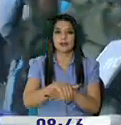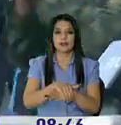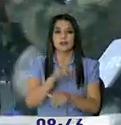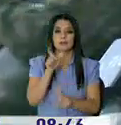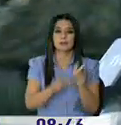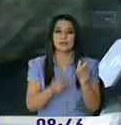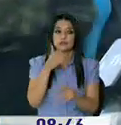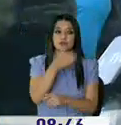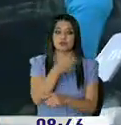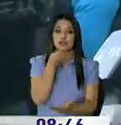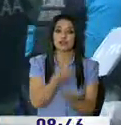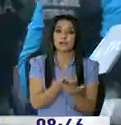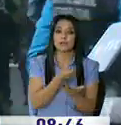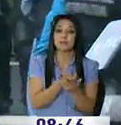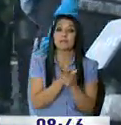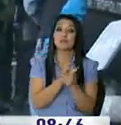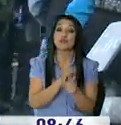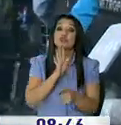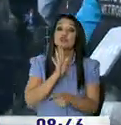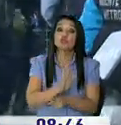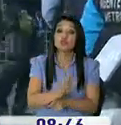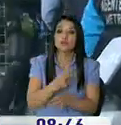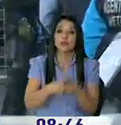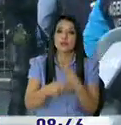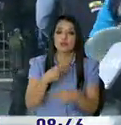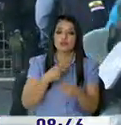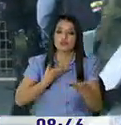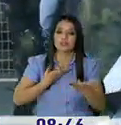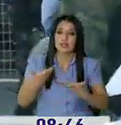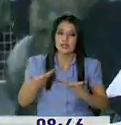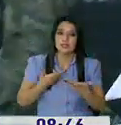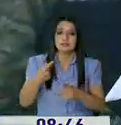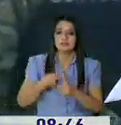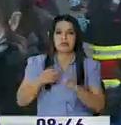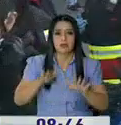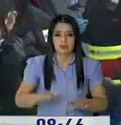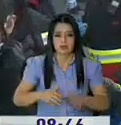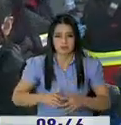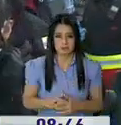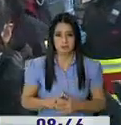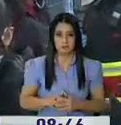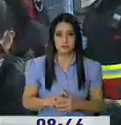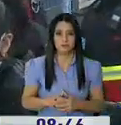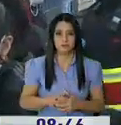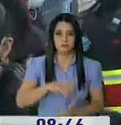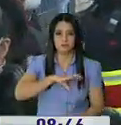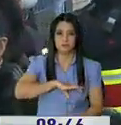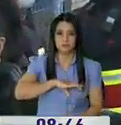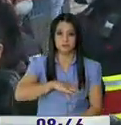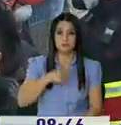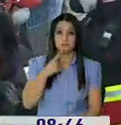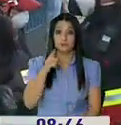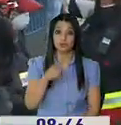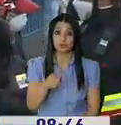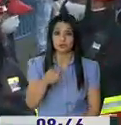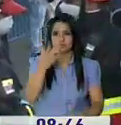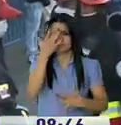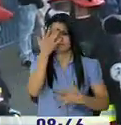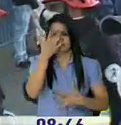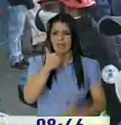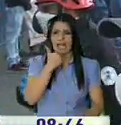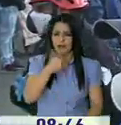que van a comprar productos para abastecer a las tiendas y mercados de la ciudad. El cabildo enfatizó que quien presente algún síntoma